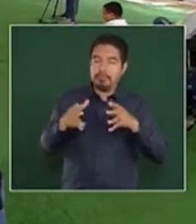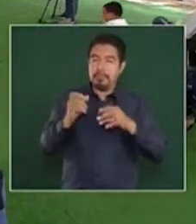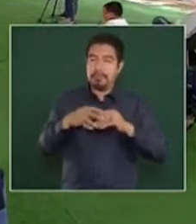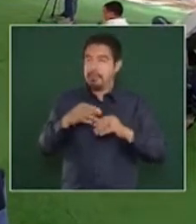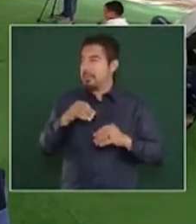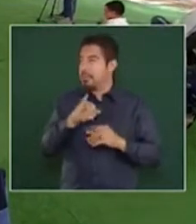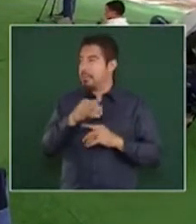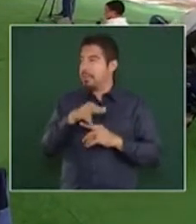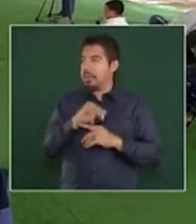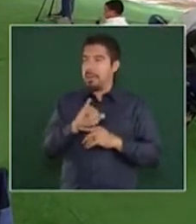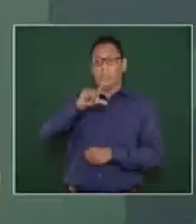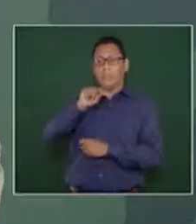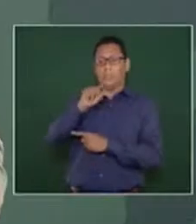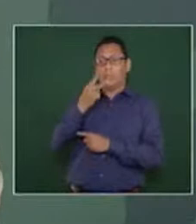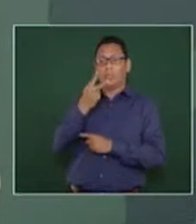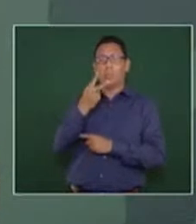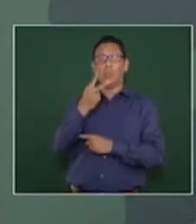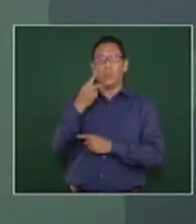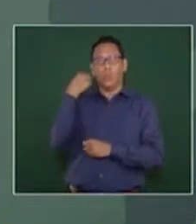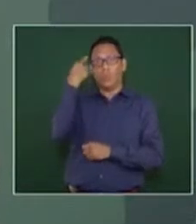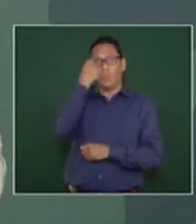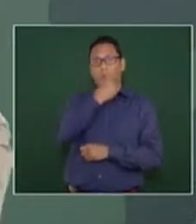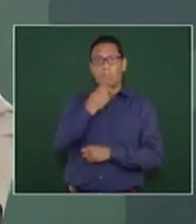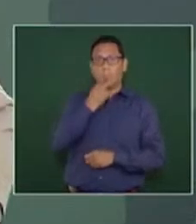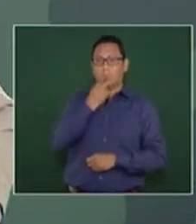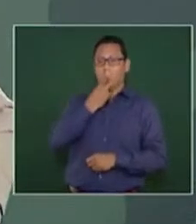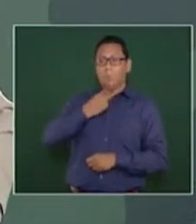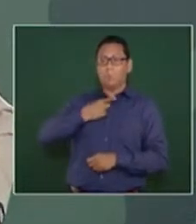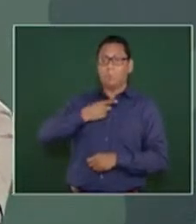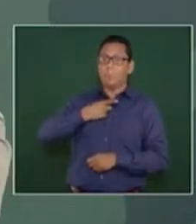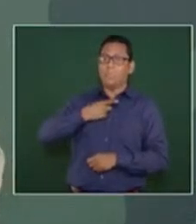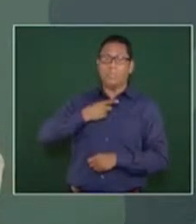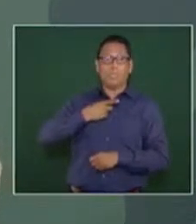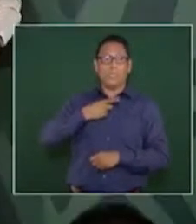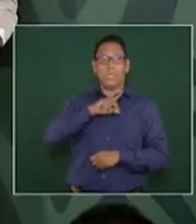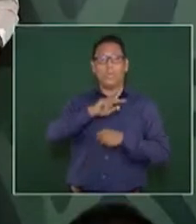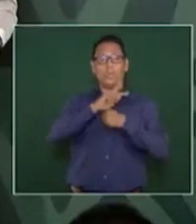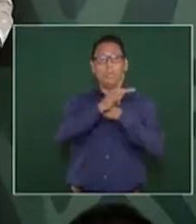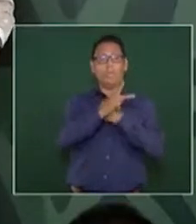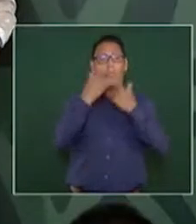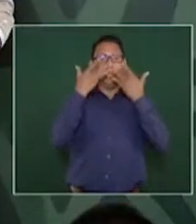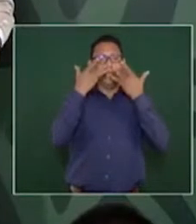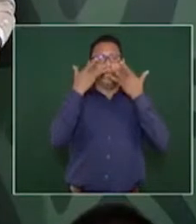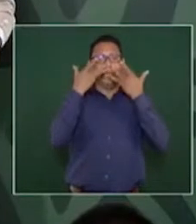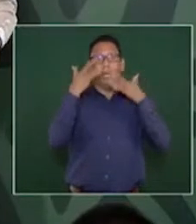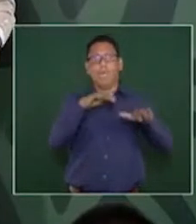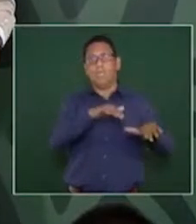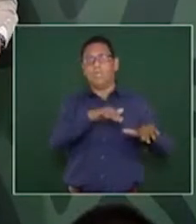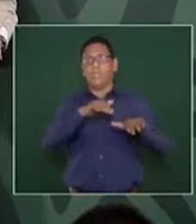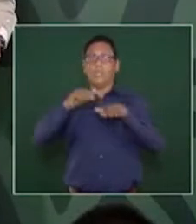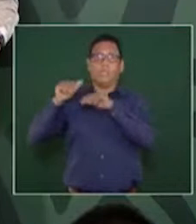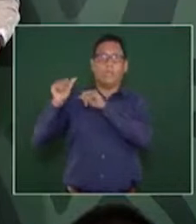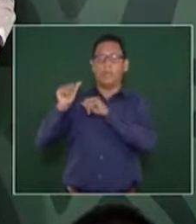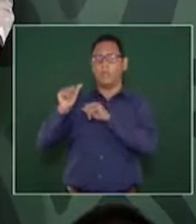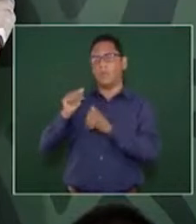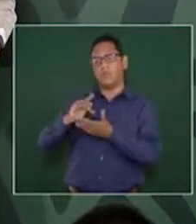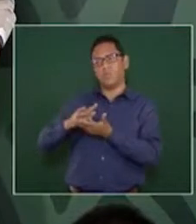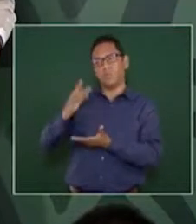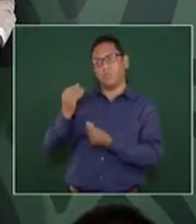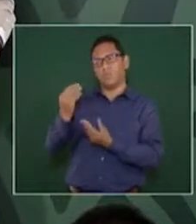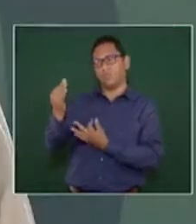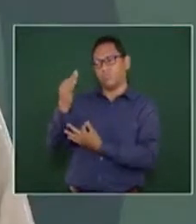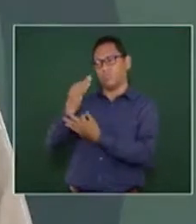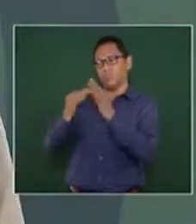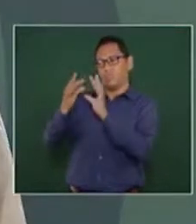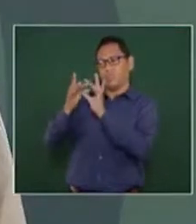para conocer la situación y necesidades, donde se contabilizó al inicio hasta más de 500 connacionales. Y también ese